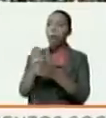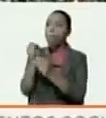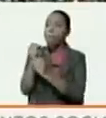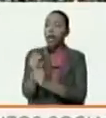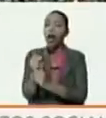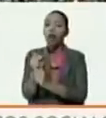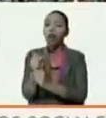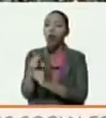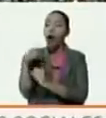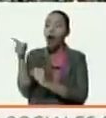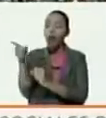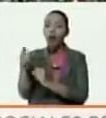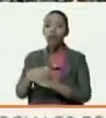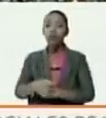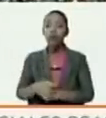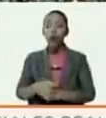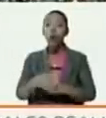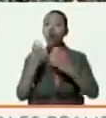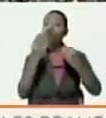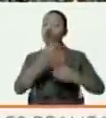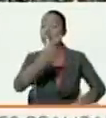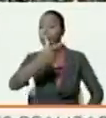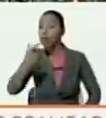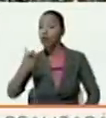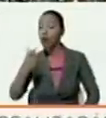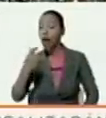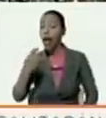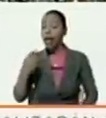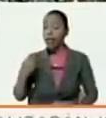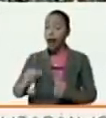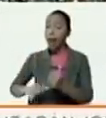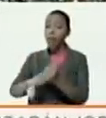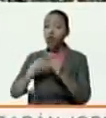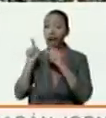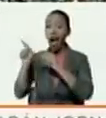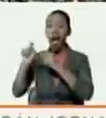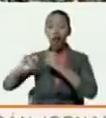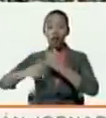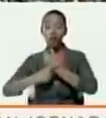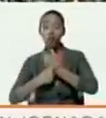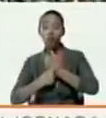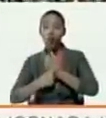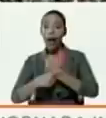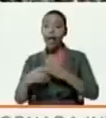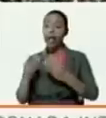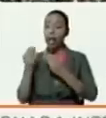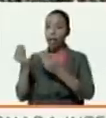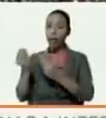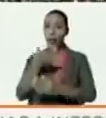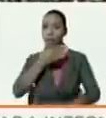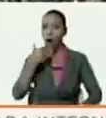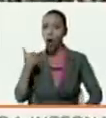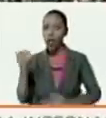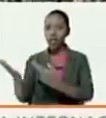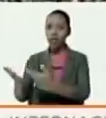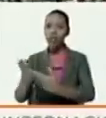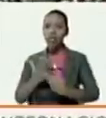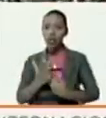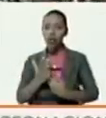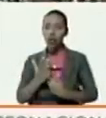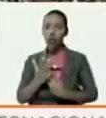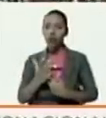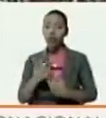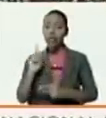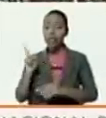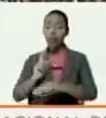lo esperaron. Mucha gente de los afectos a él le dieron el mejor recibimiento que se merecía en ese momento. Y luego